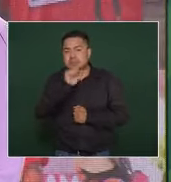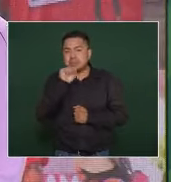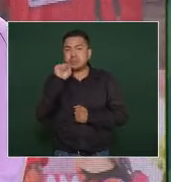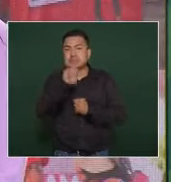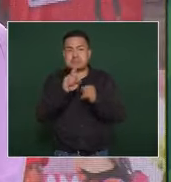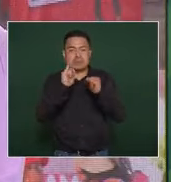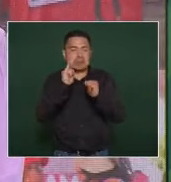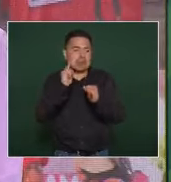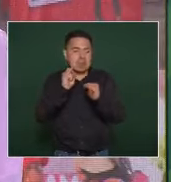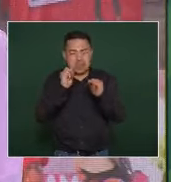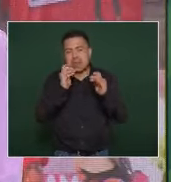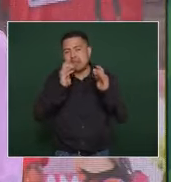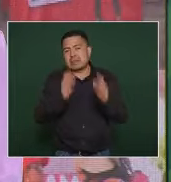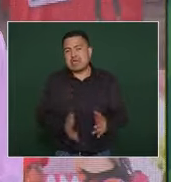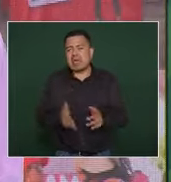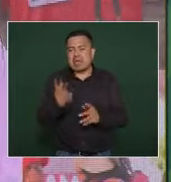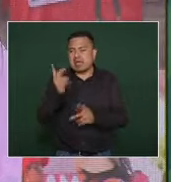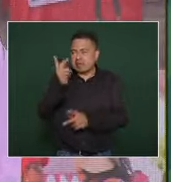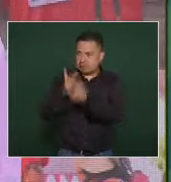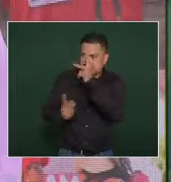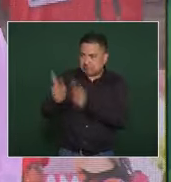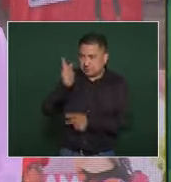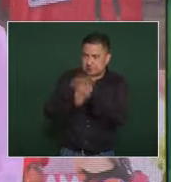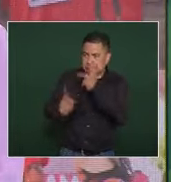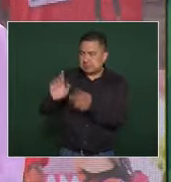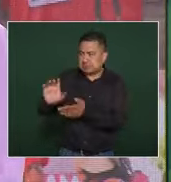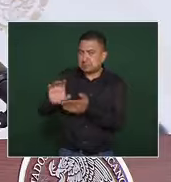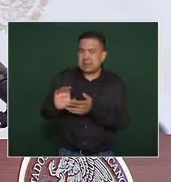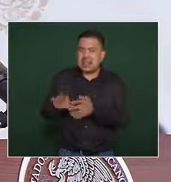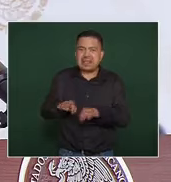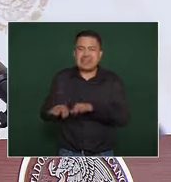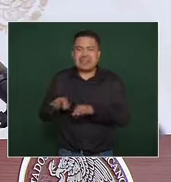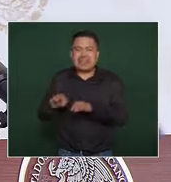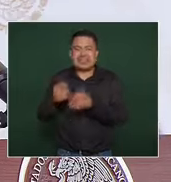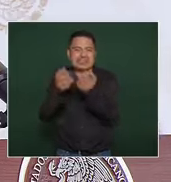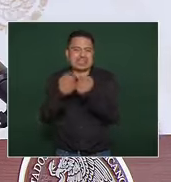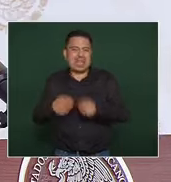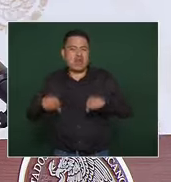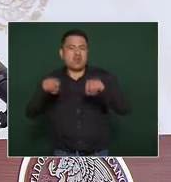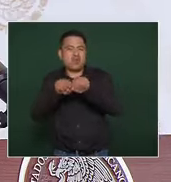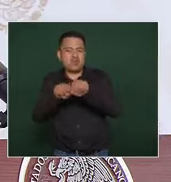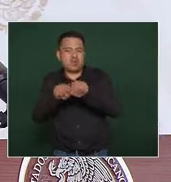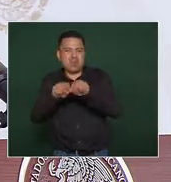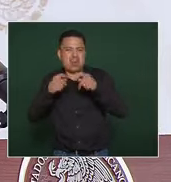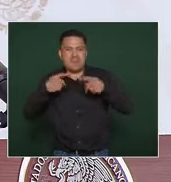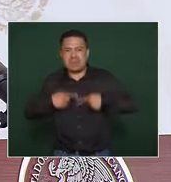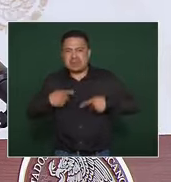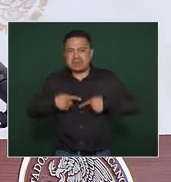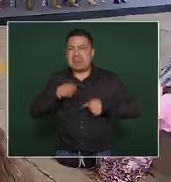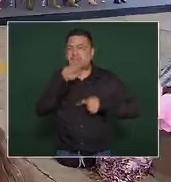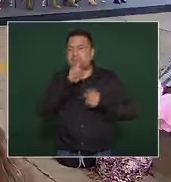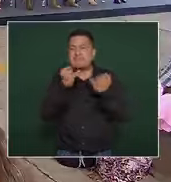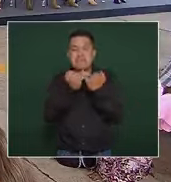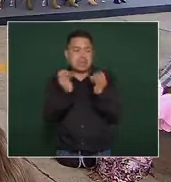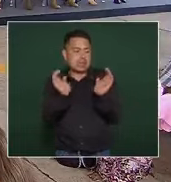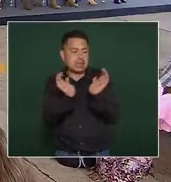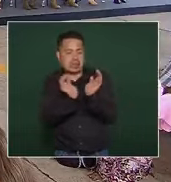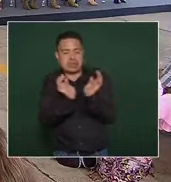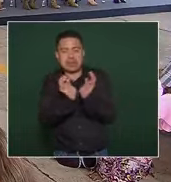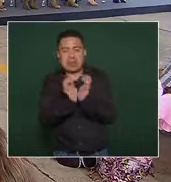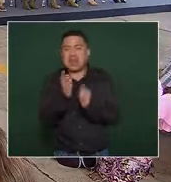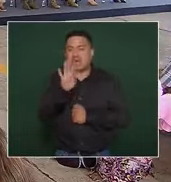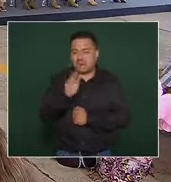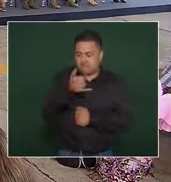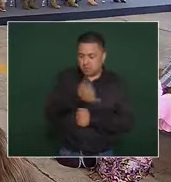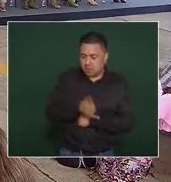ha establecido un esquema de créditos y préstamos a los trabajadores del Seguro Social y del ISSSTE. En el caso del